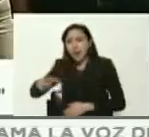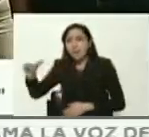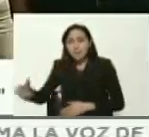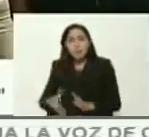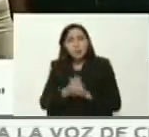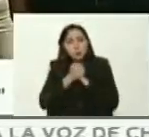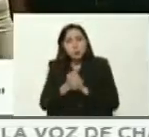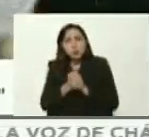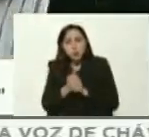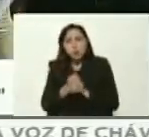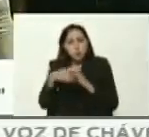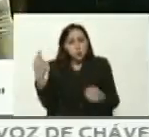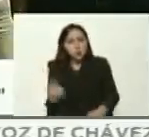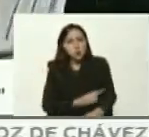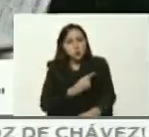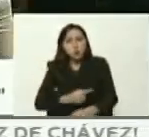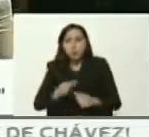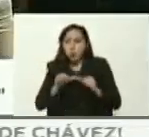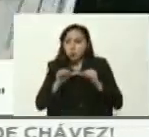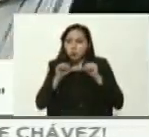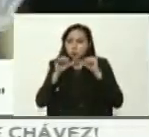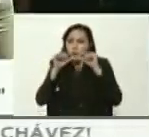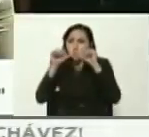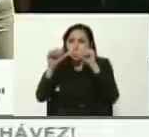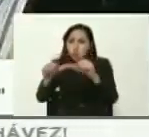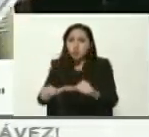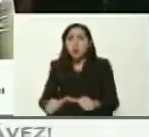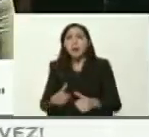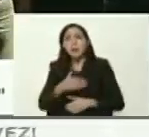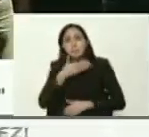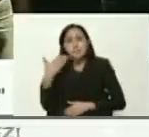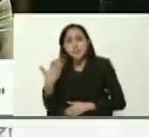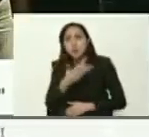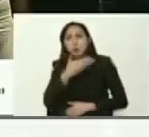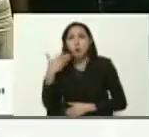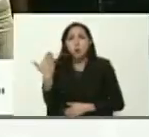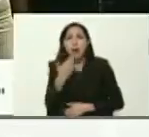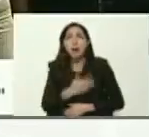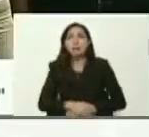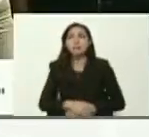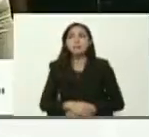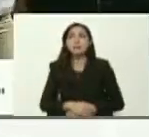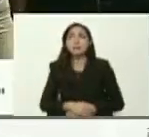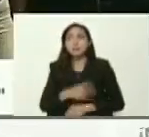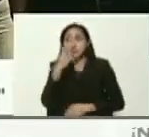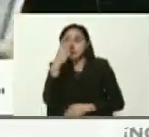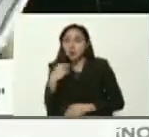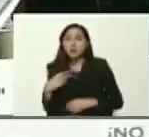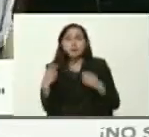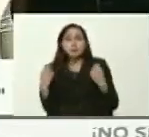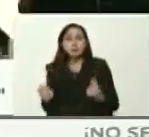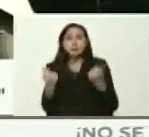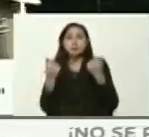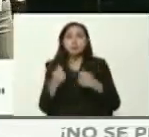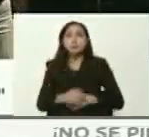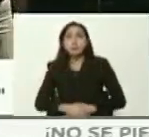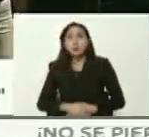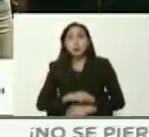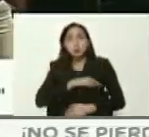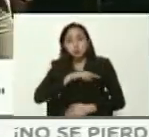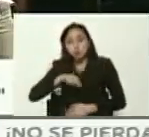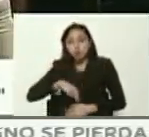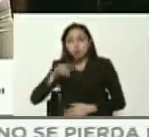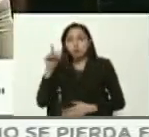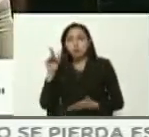camaradas, hermanos nuestros, sigan saliendo de la pobreza extrema, que es precisamente donde estamos nosotros tocando, donde no